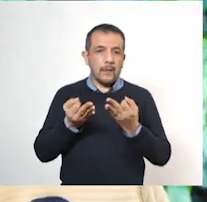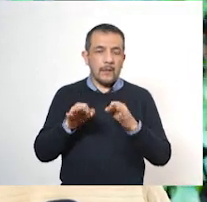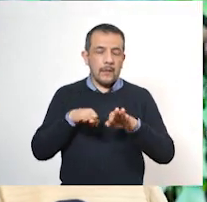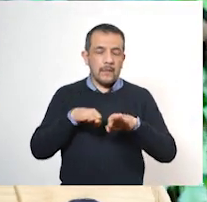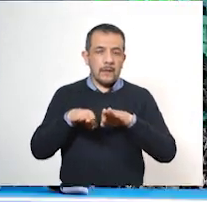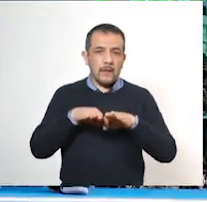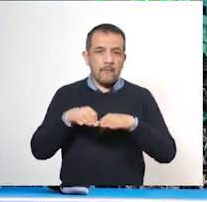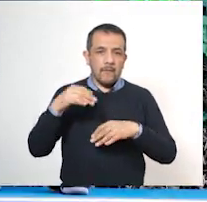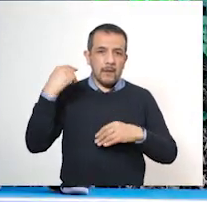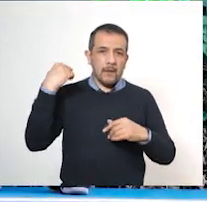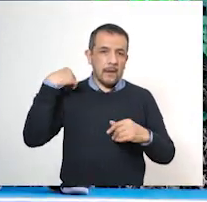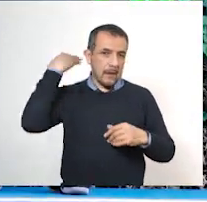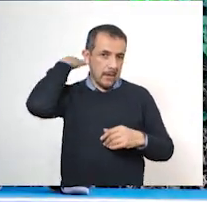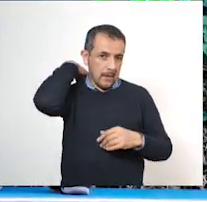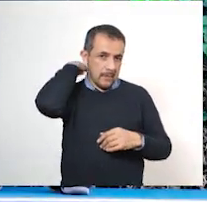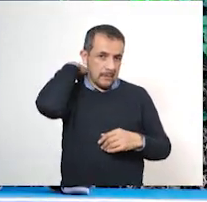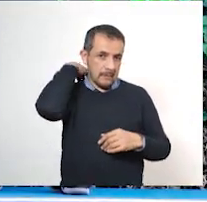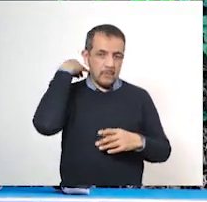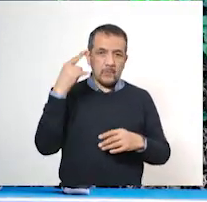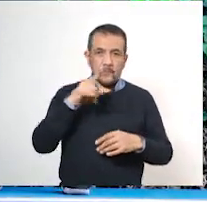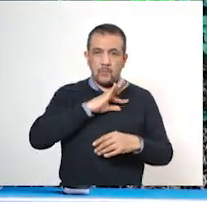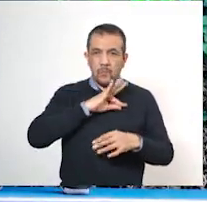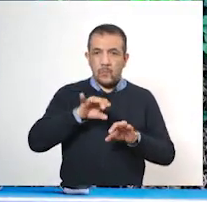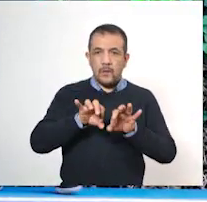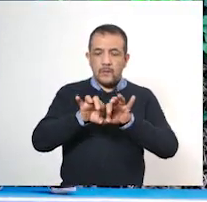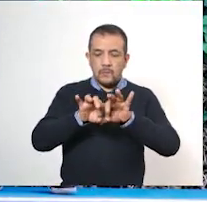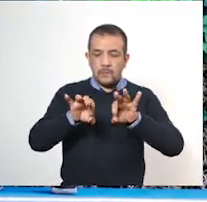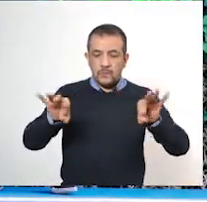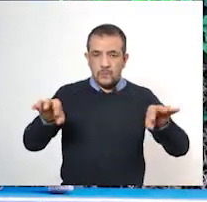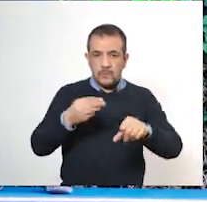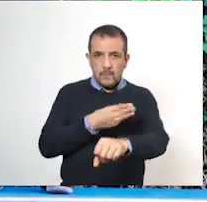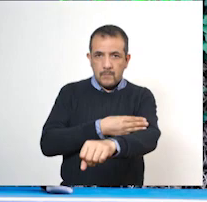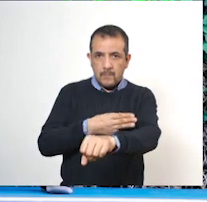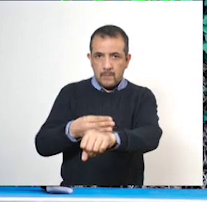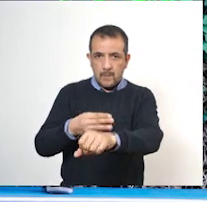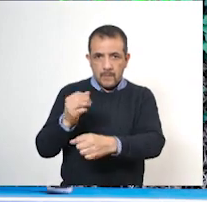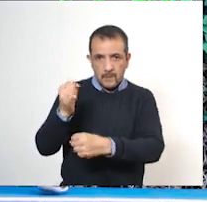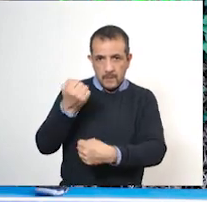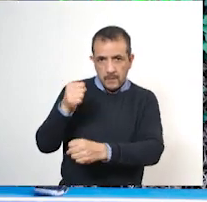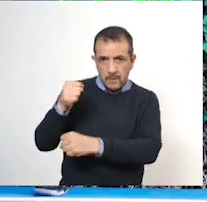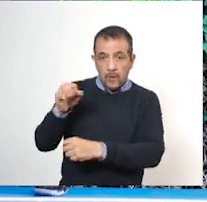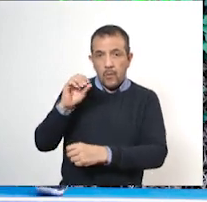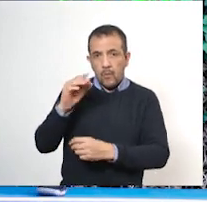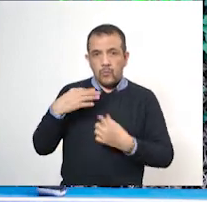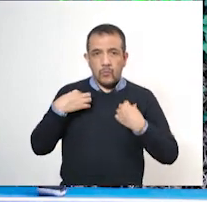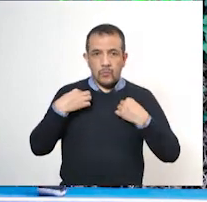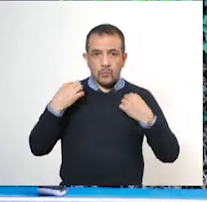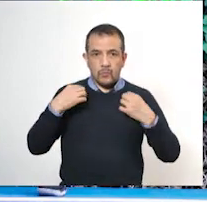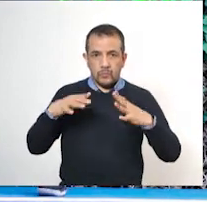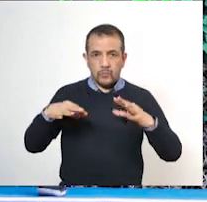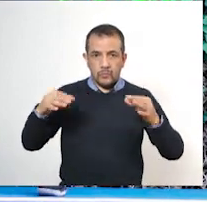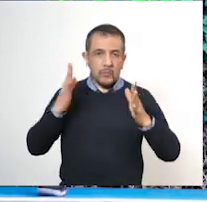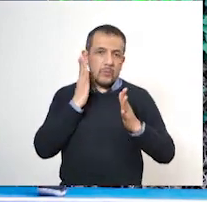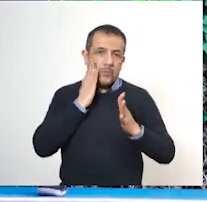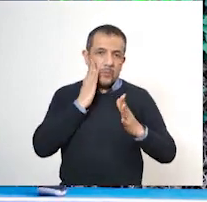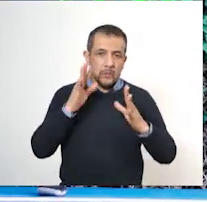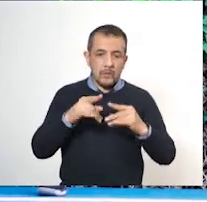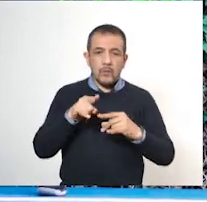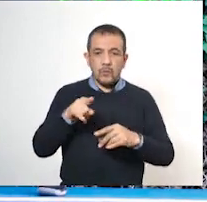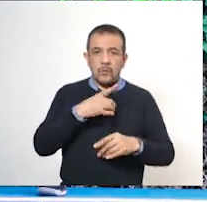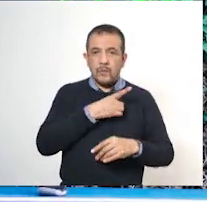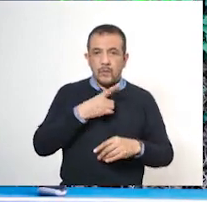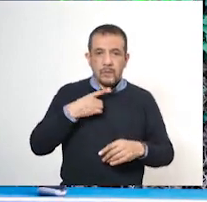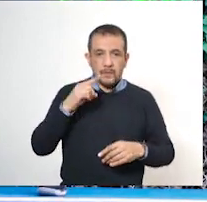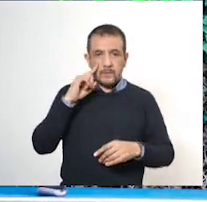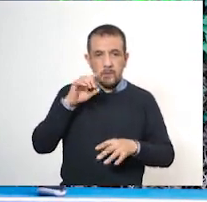utilizar un palo de escoba o en su defecto, si no lo tienen, pueden utilizar alguna toalla. Vamos a flexionar las rodillas y vamos a tomar el palo